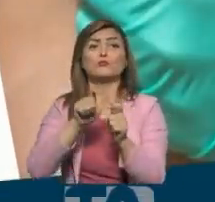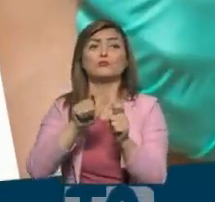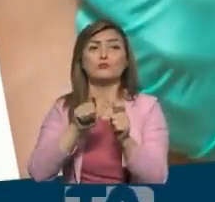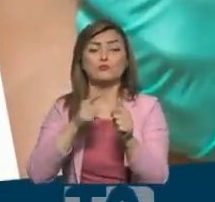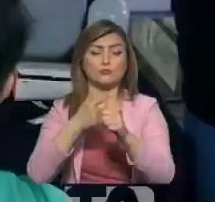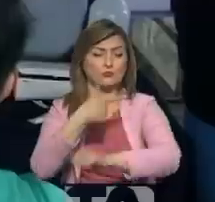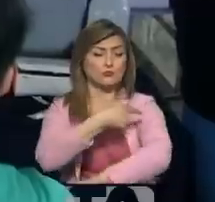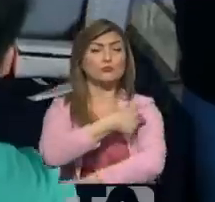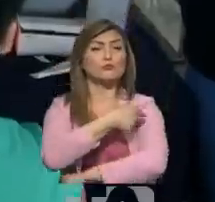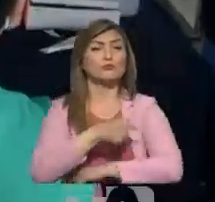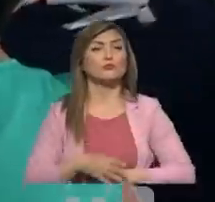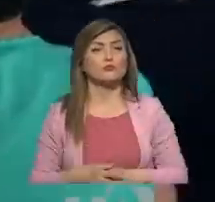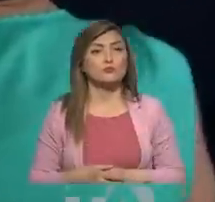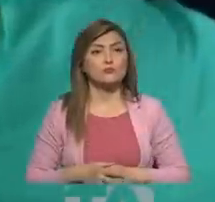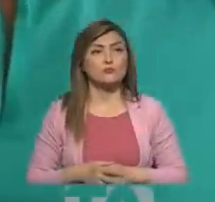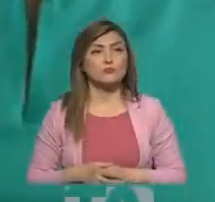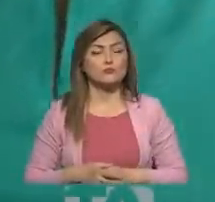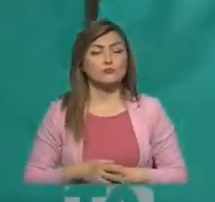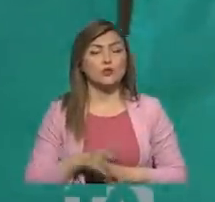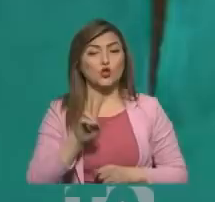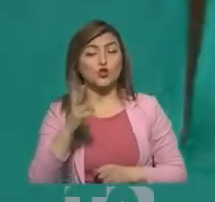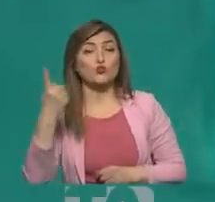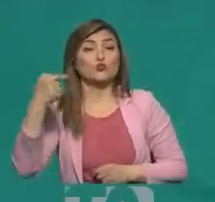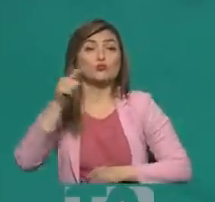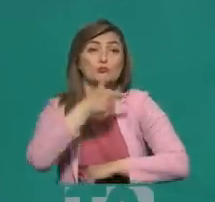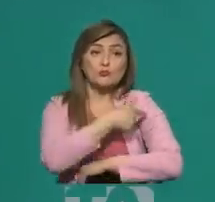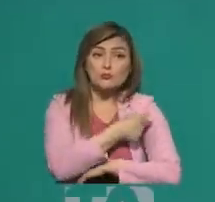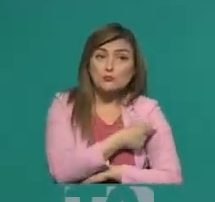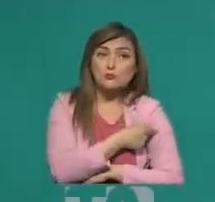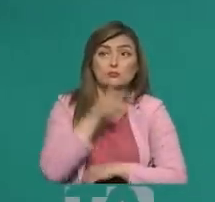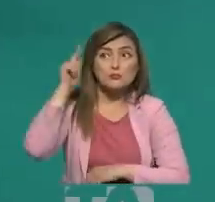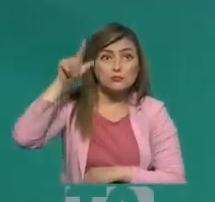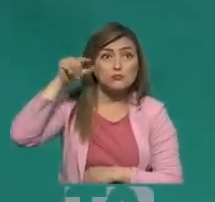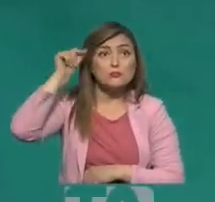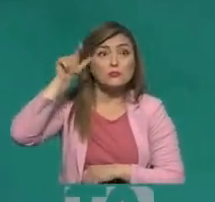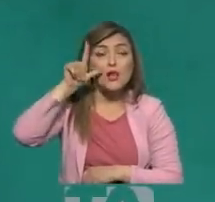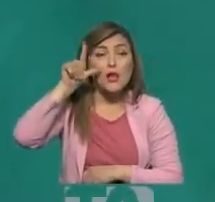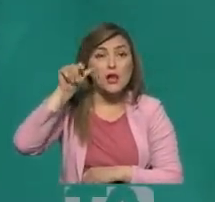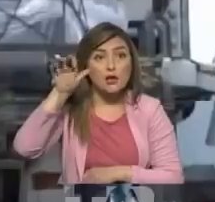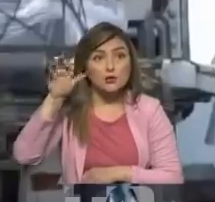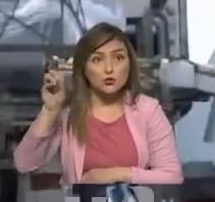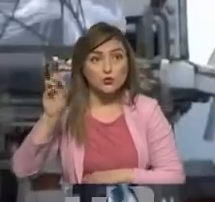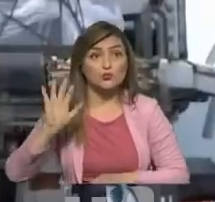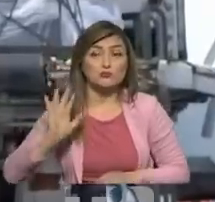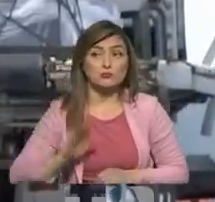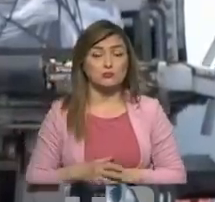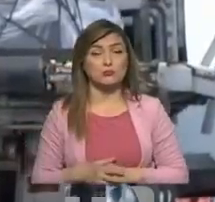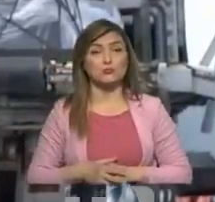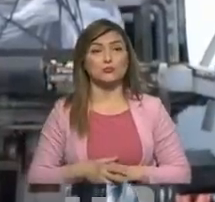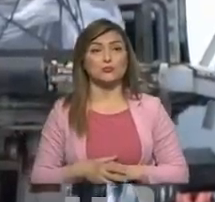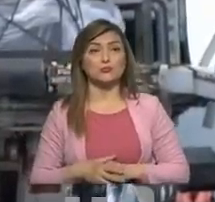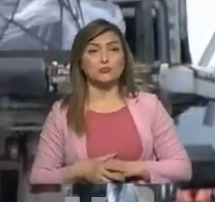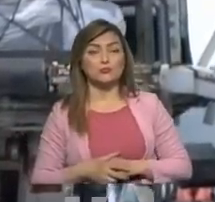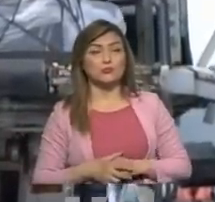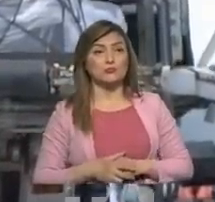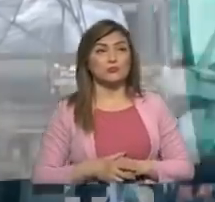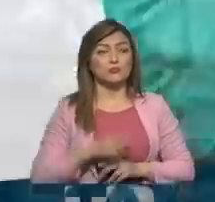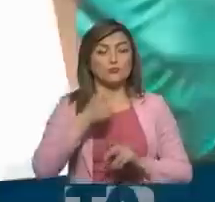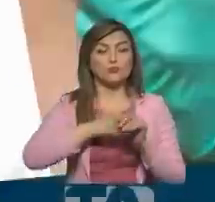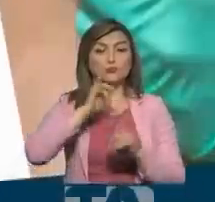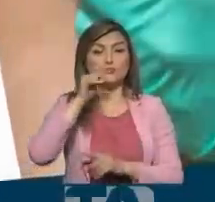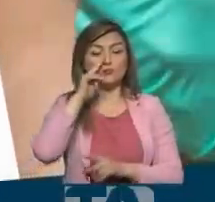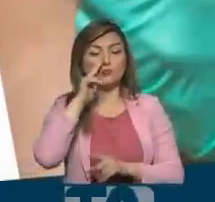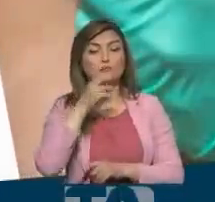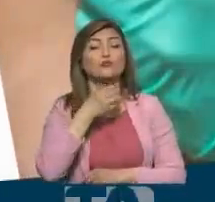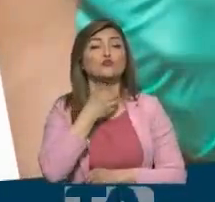primeras dosis y que dejarán otras 2 millones de vacunas para el gobierno de Lasso. Además, sostienen que entre junio y